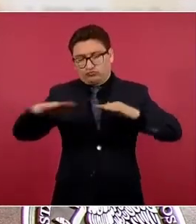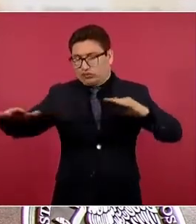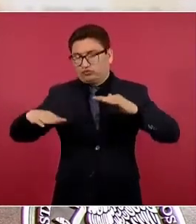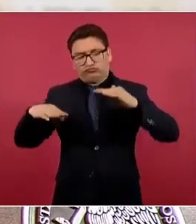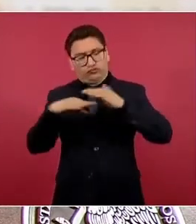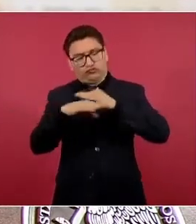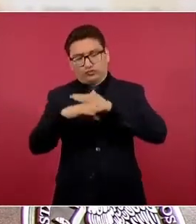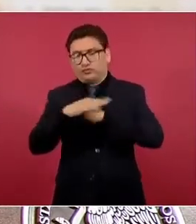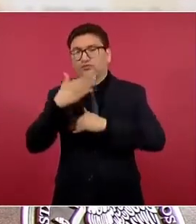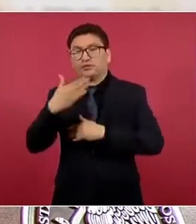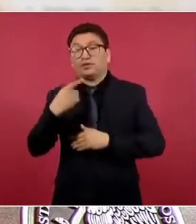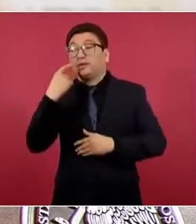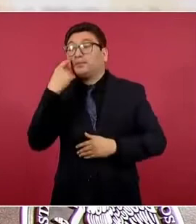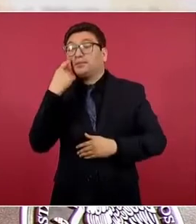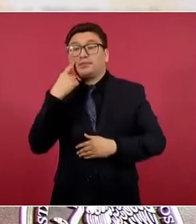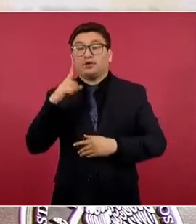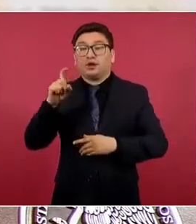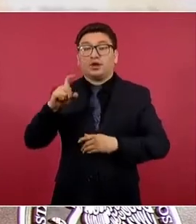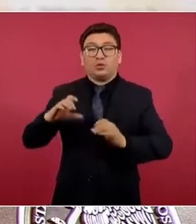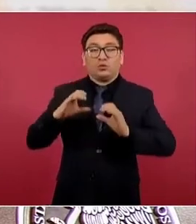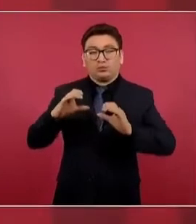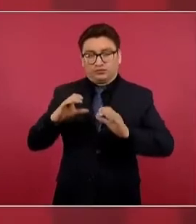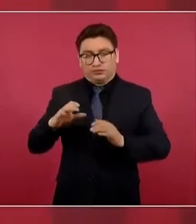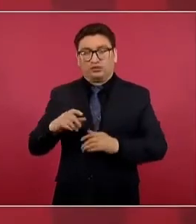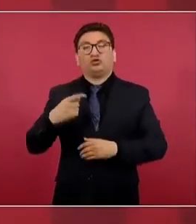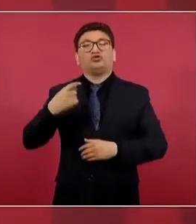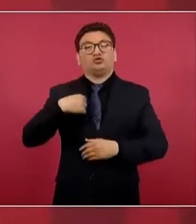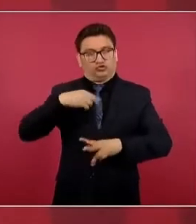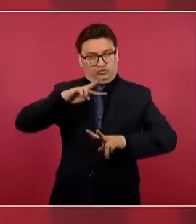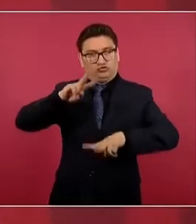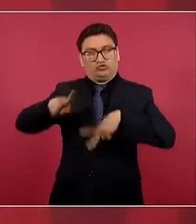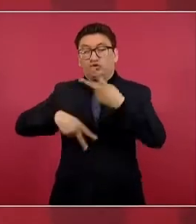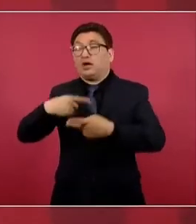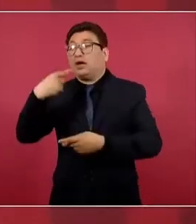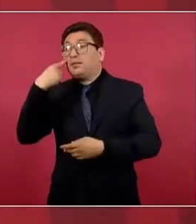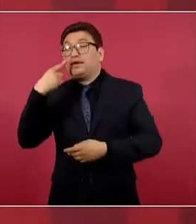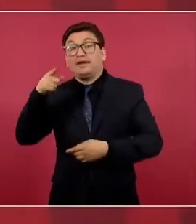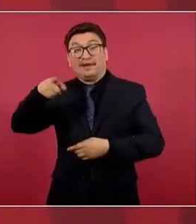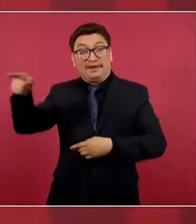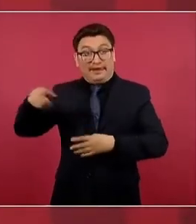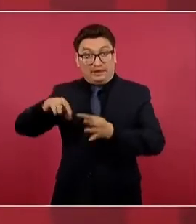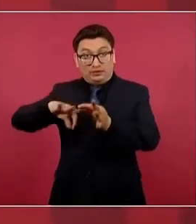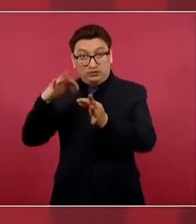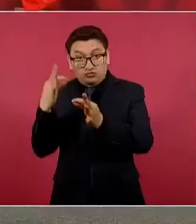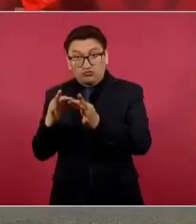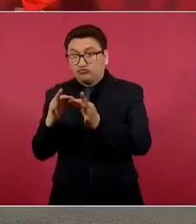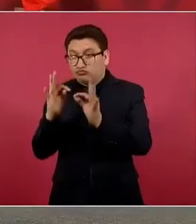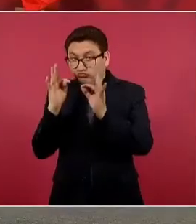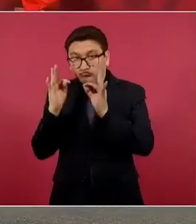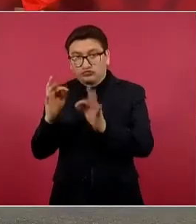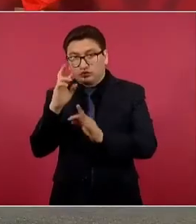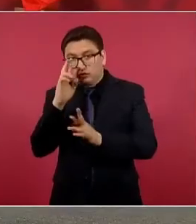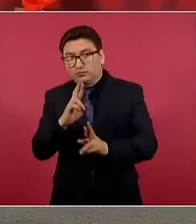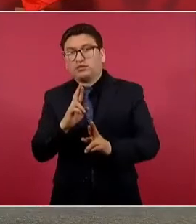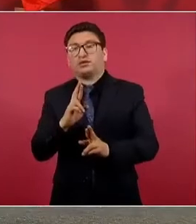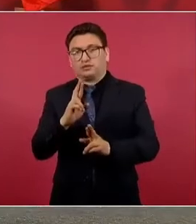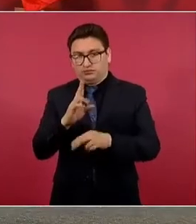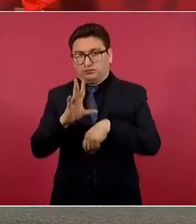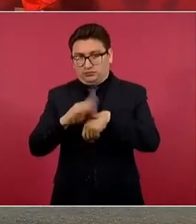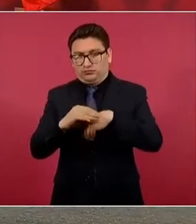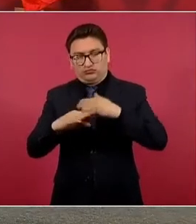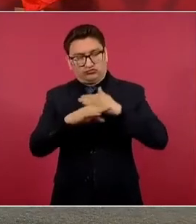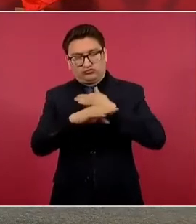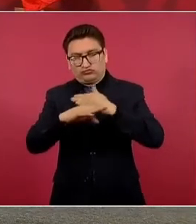si se cumplió, porque ellos cumplieron ellos